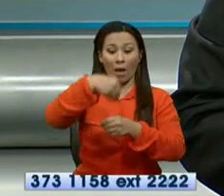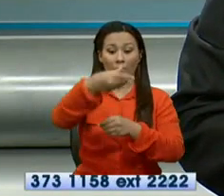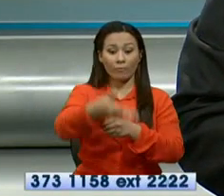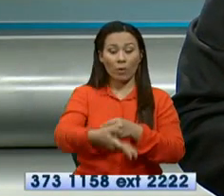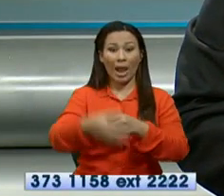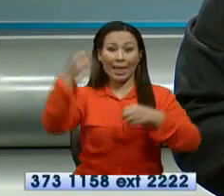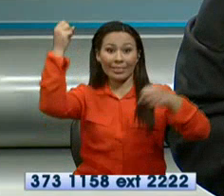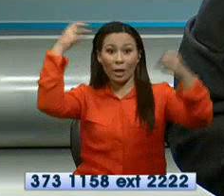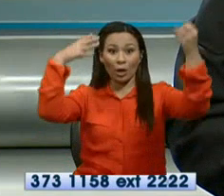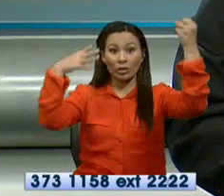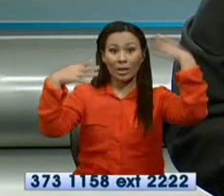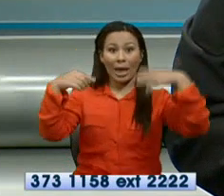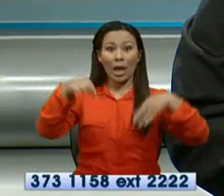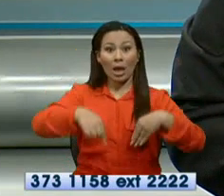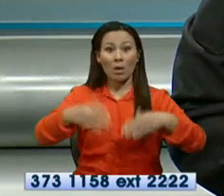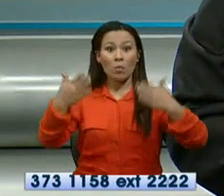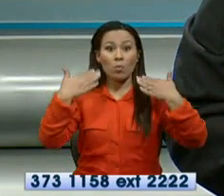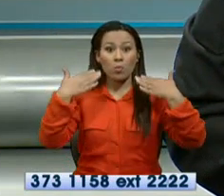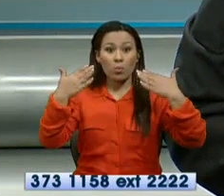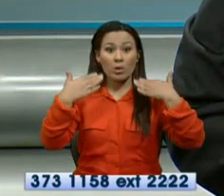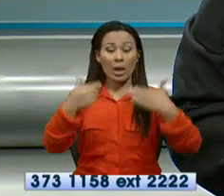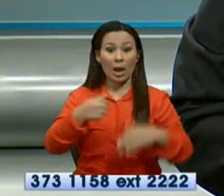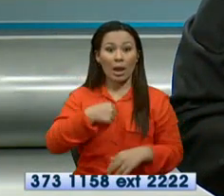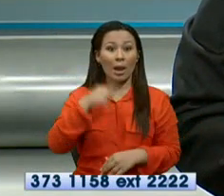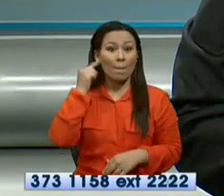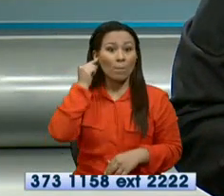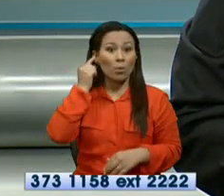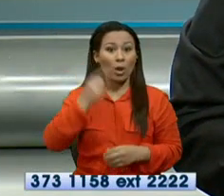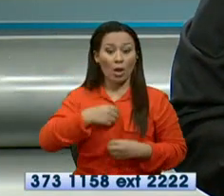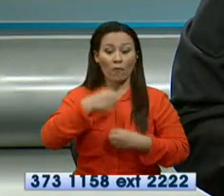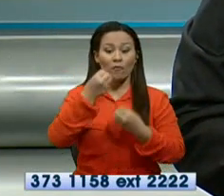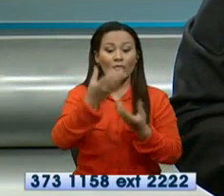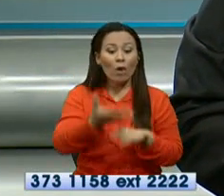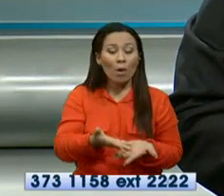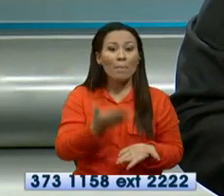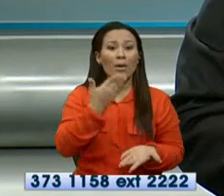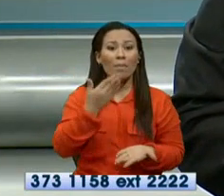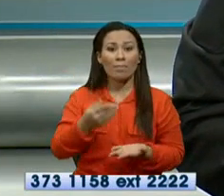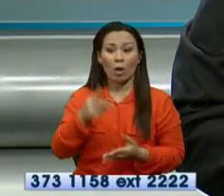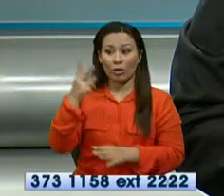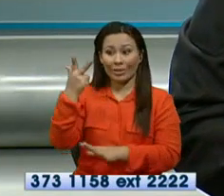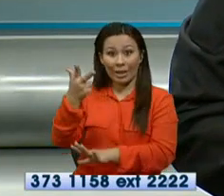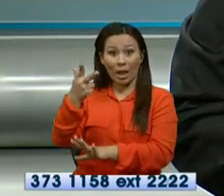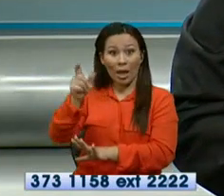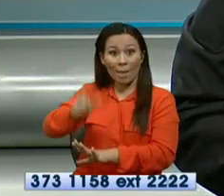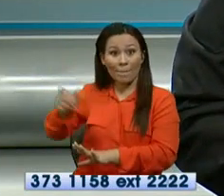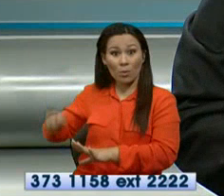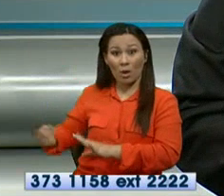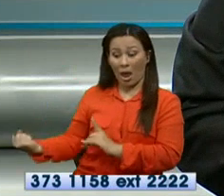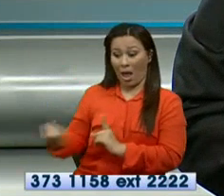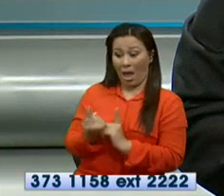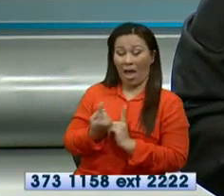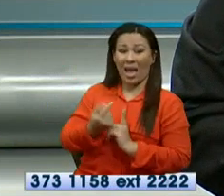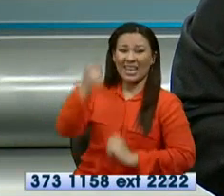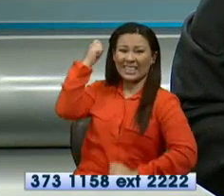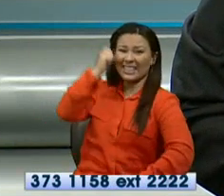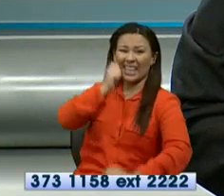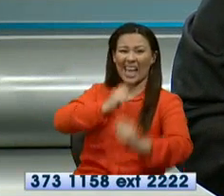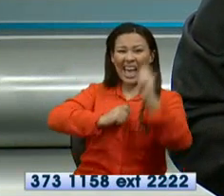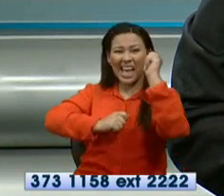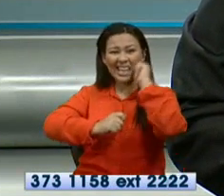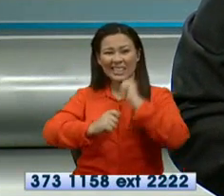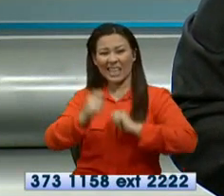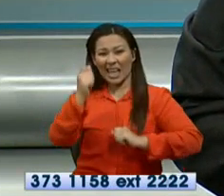Guayaquil. Ella cuenta los momentos de horror que vivió cuando 3 féminas la agredieron de manera